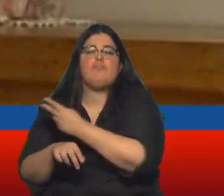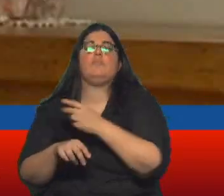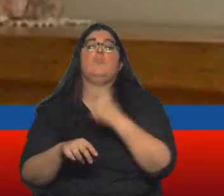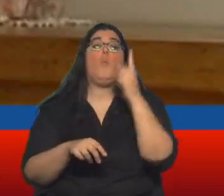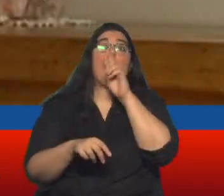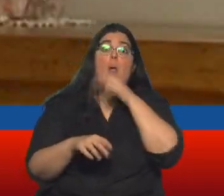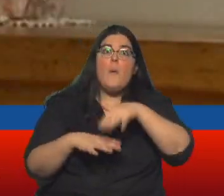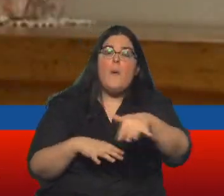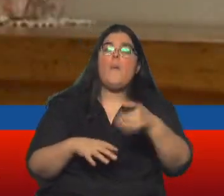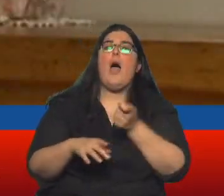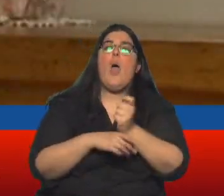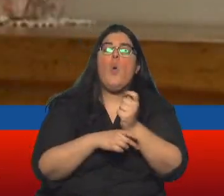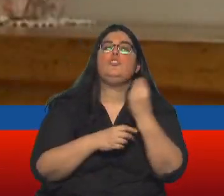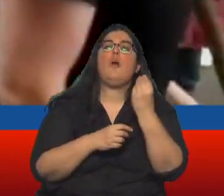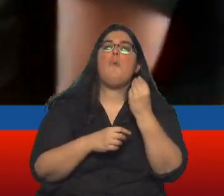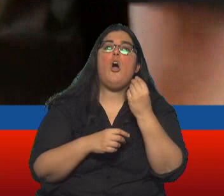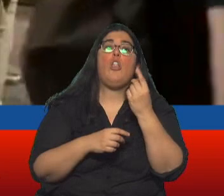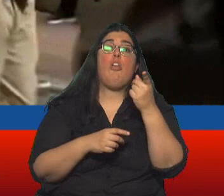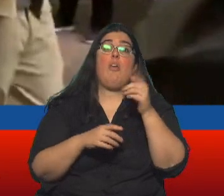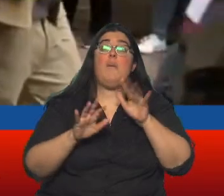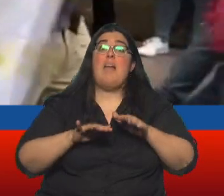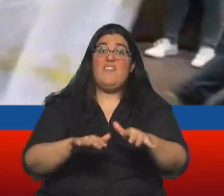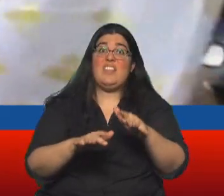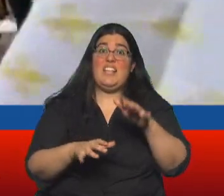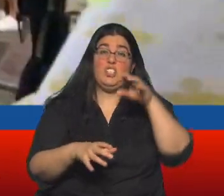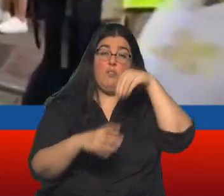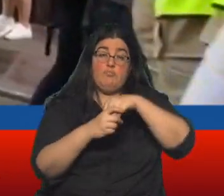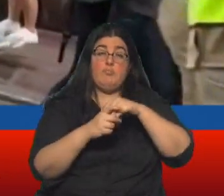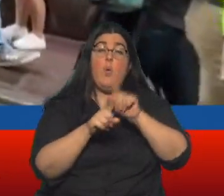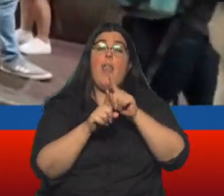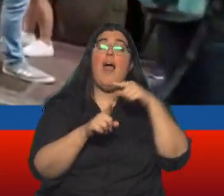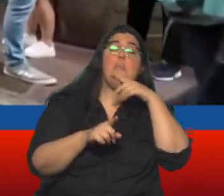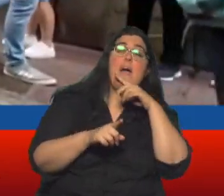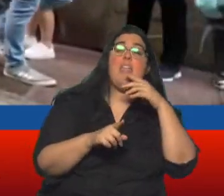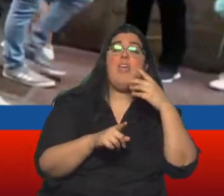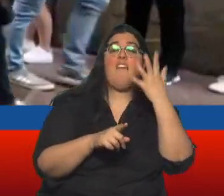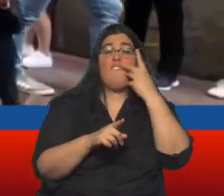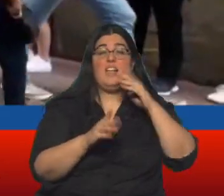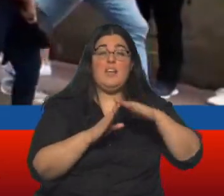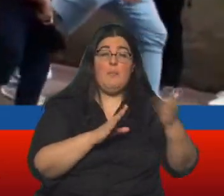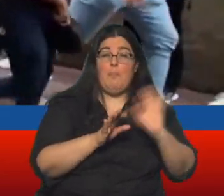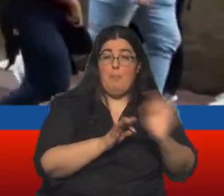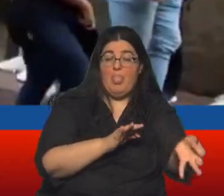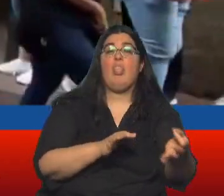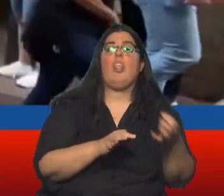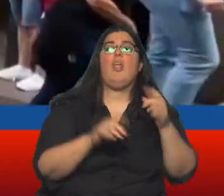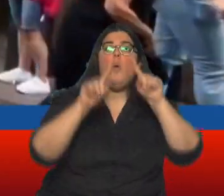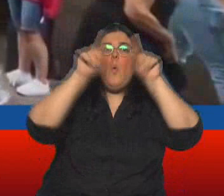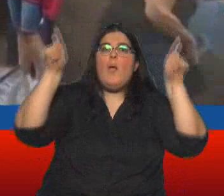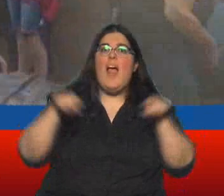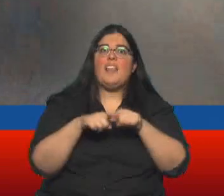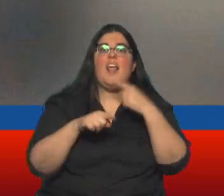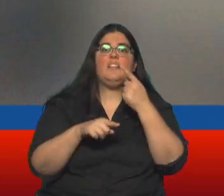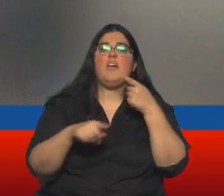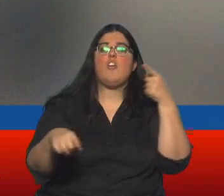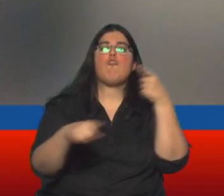en septiembre por portar en una movilización en Metz, cerca de la frontera franco-alemana, un cartel con expresiones contra personalidades